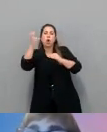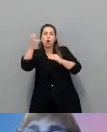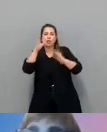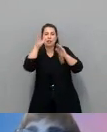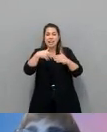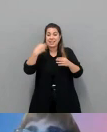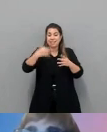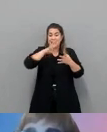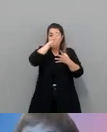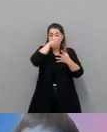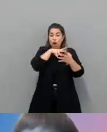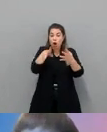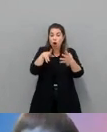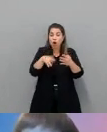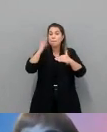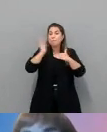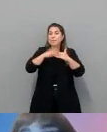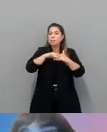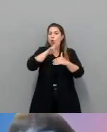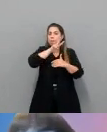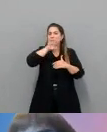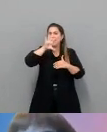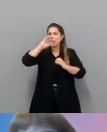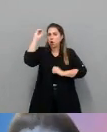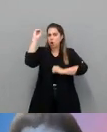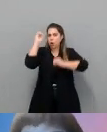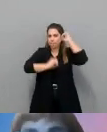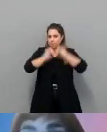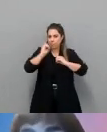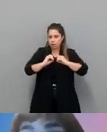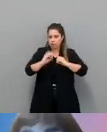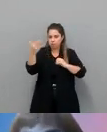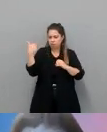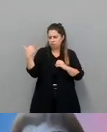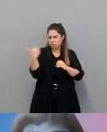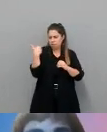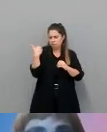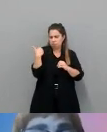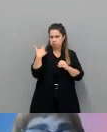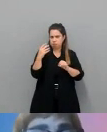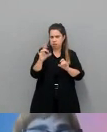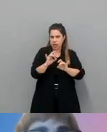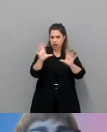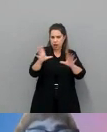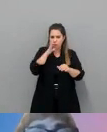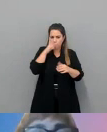ser de al menos el 25%. Esto ha sido también clarificado recientemente, ¿vale? Por eso lo enfatizo.